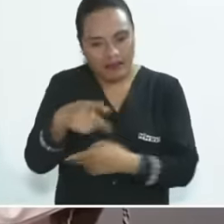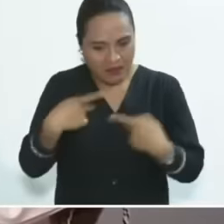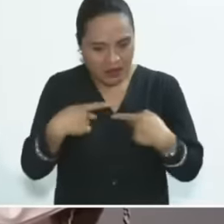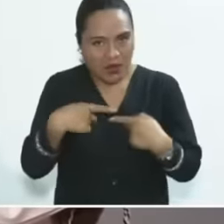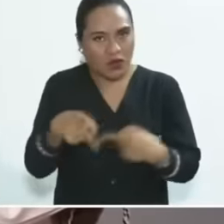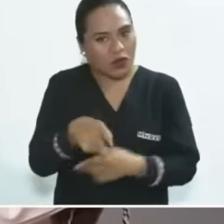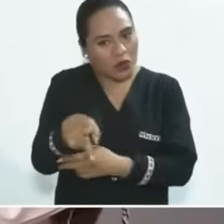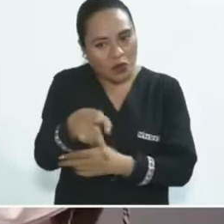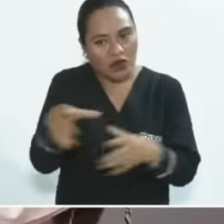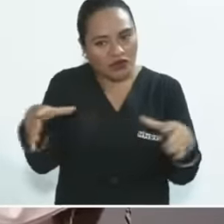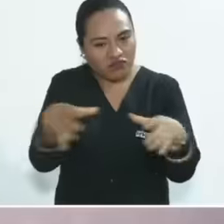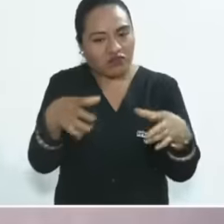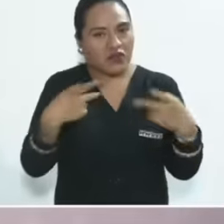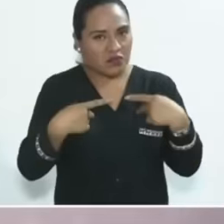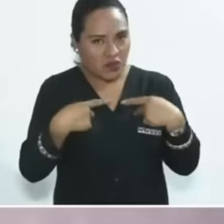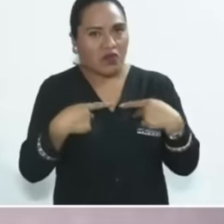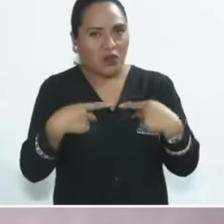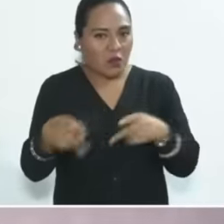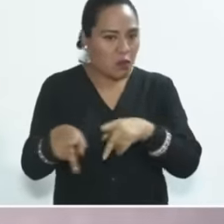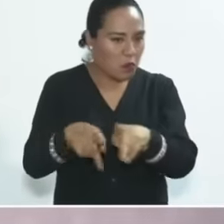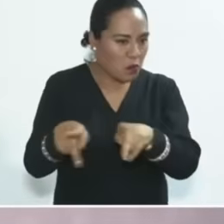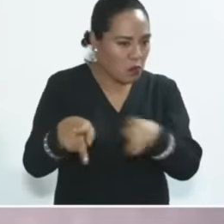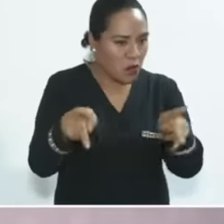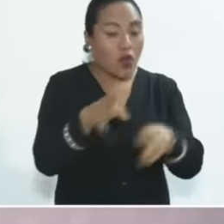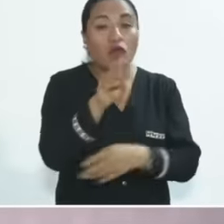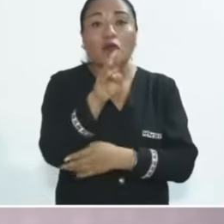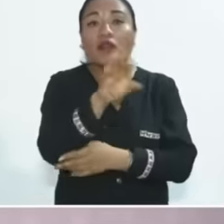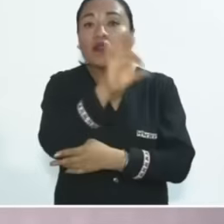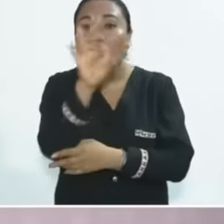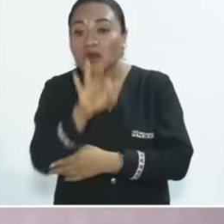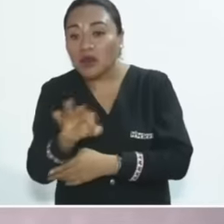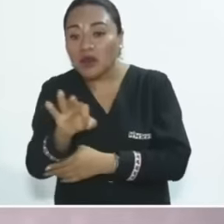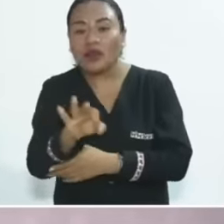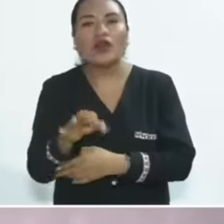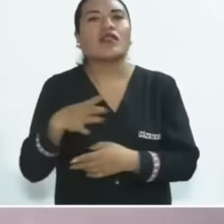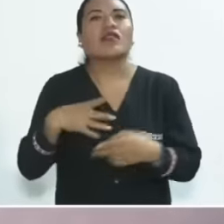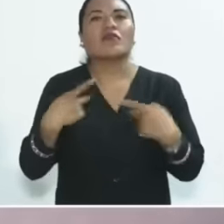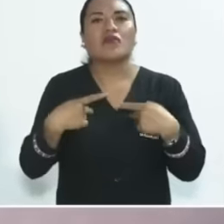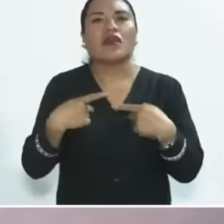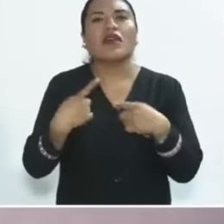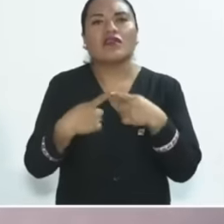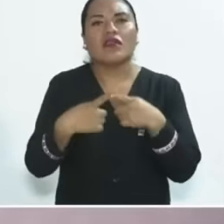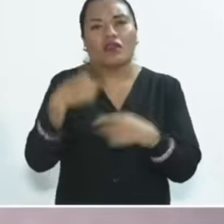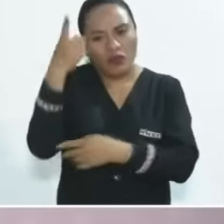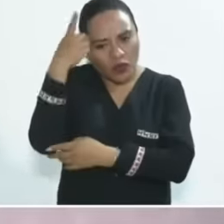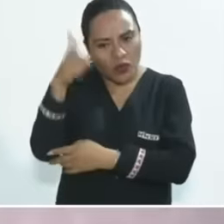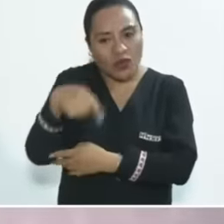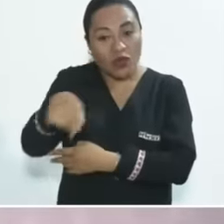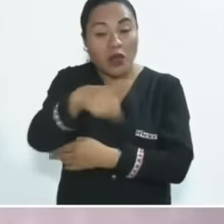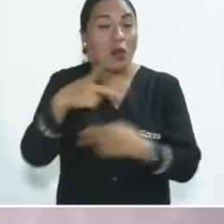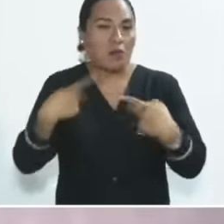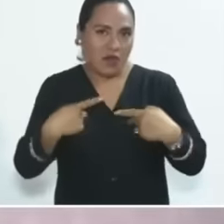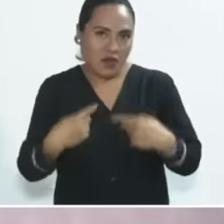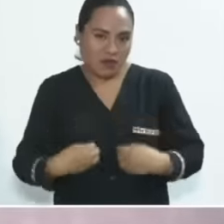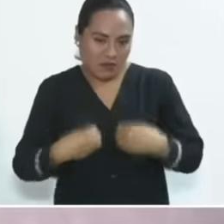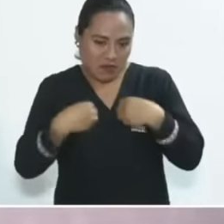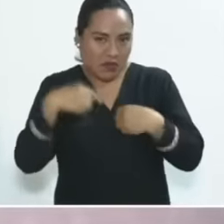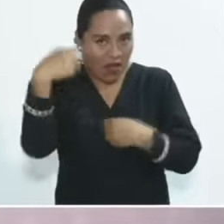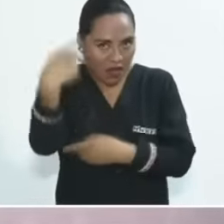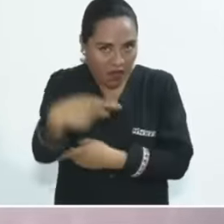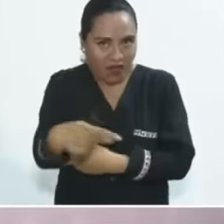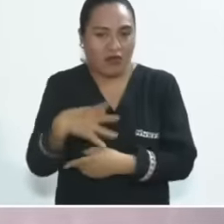El 90% del territorio de Oaxaca es propiedad social. Casi no